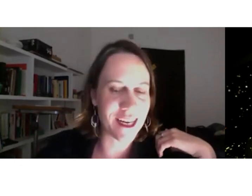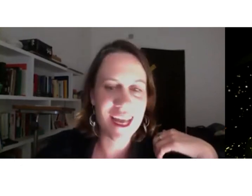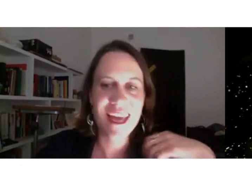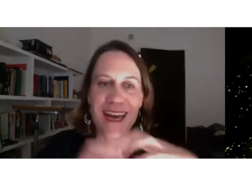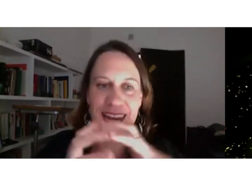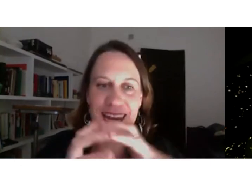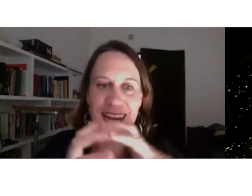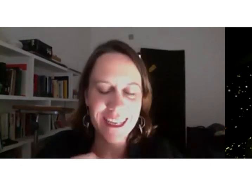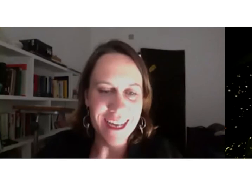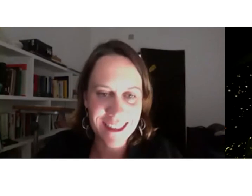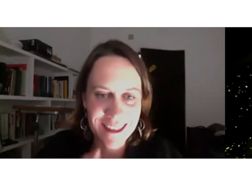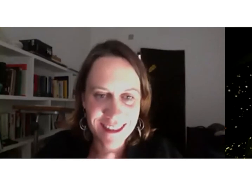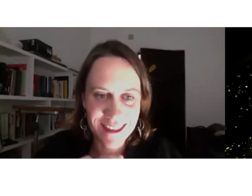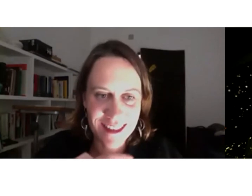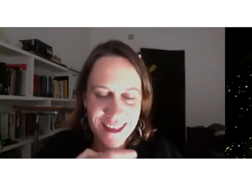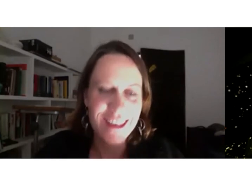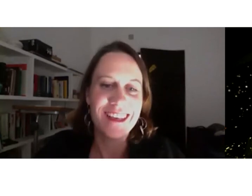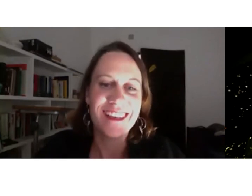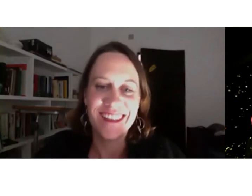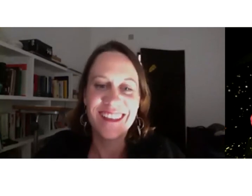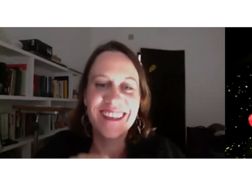motiven a la alegría.